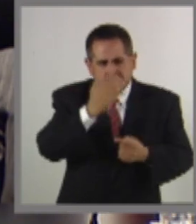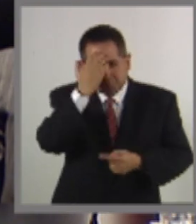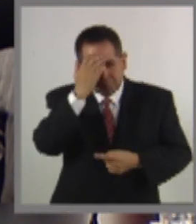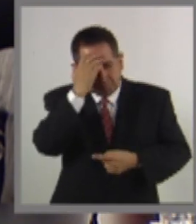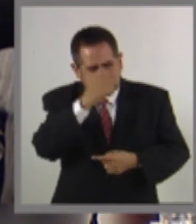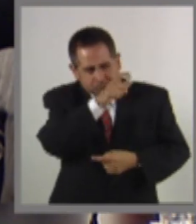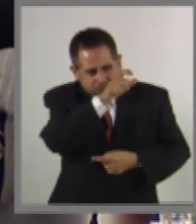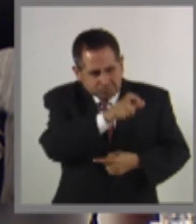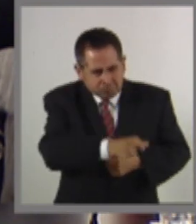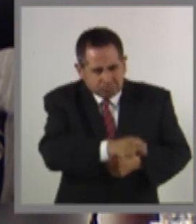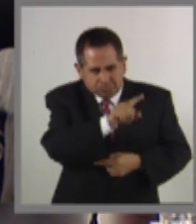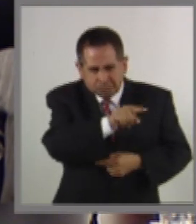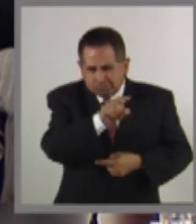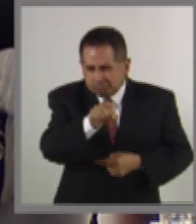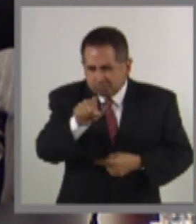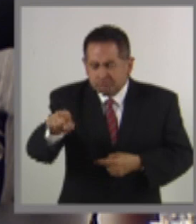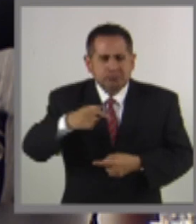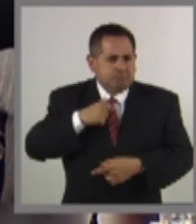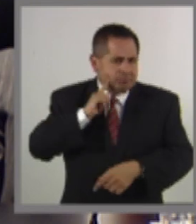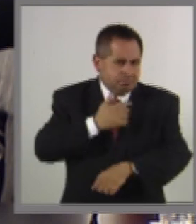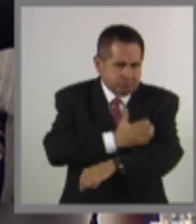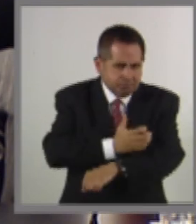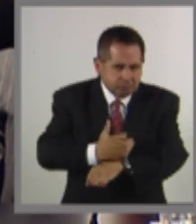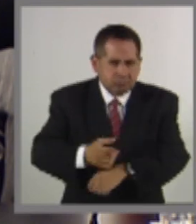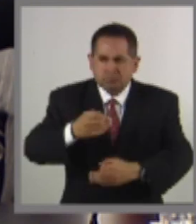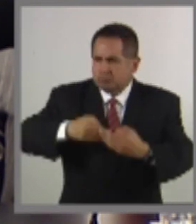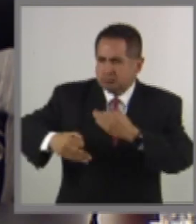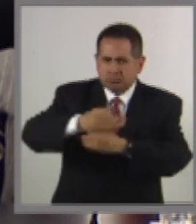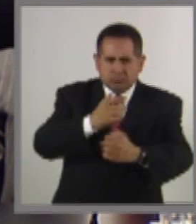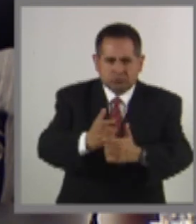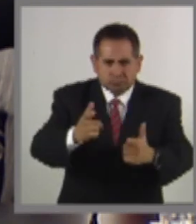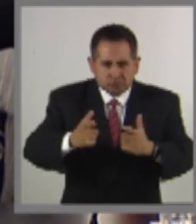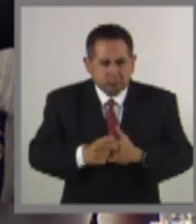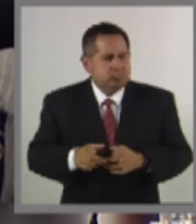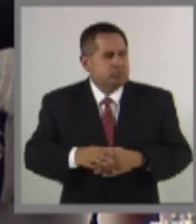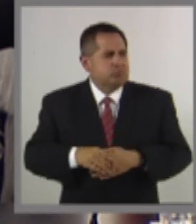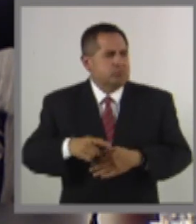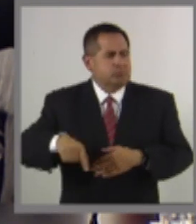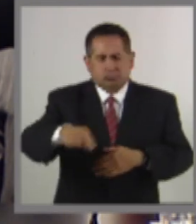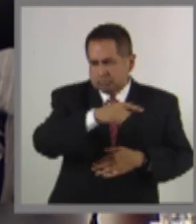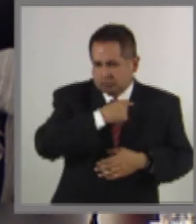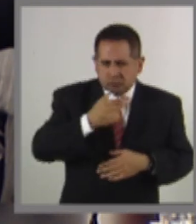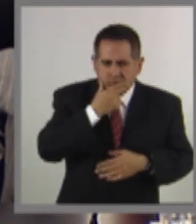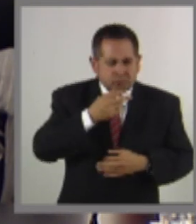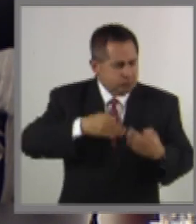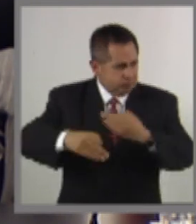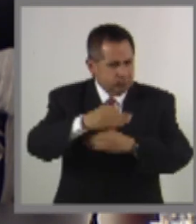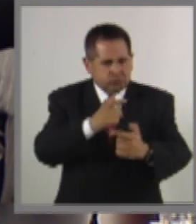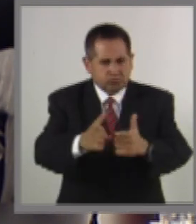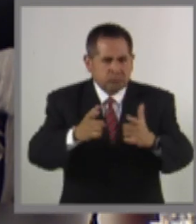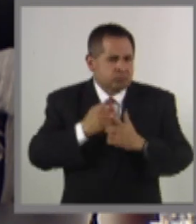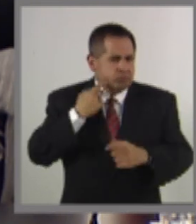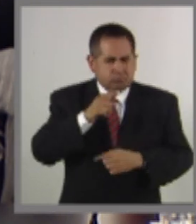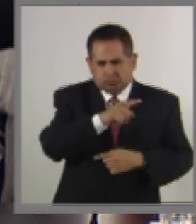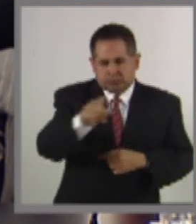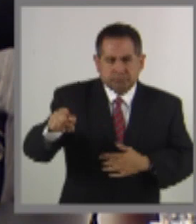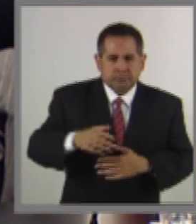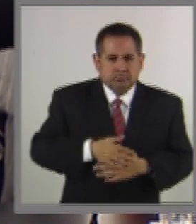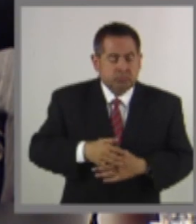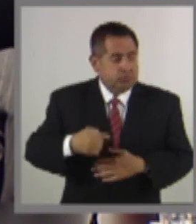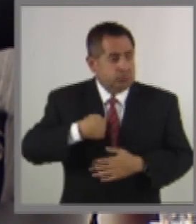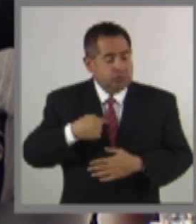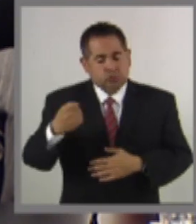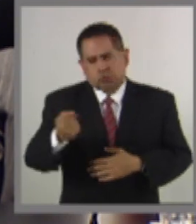una de mis compañeras de todos los partidos y de mis compañeros de todos los partidos. Tuve el